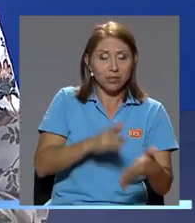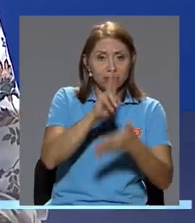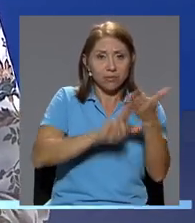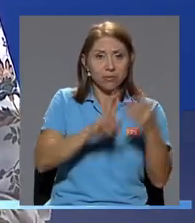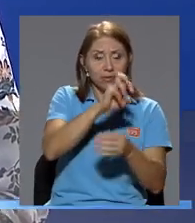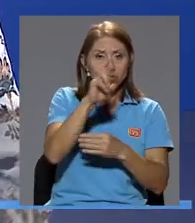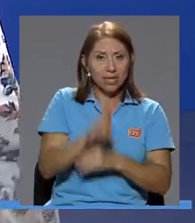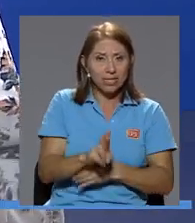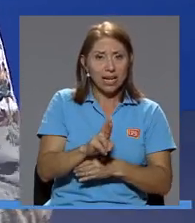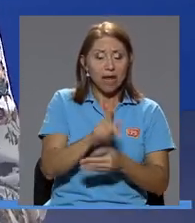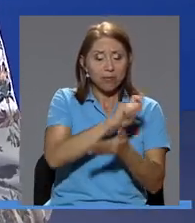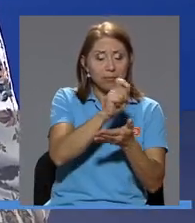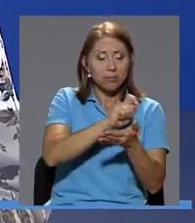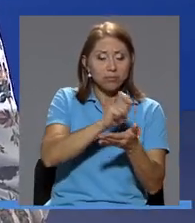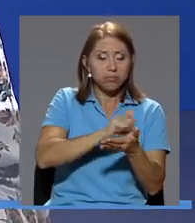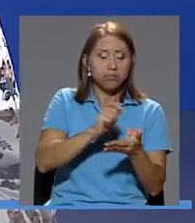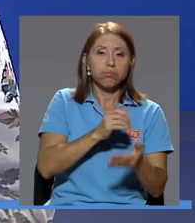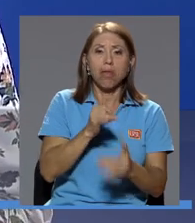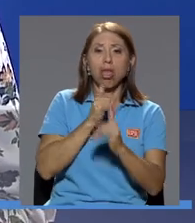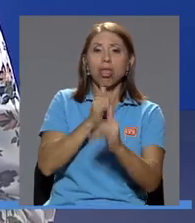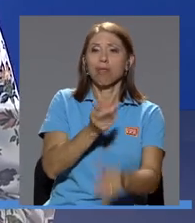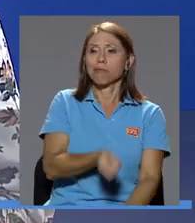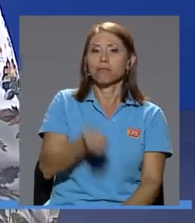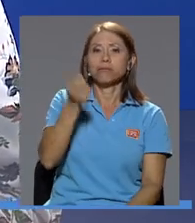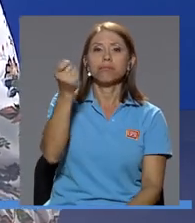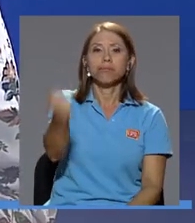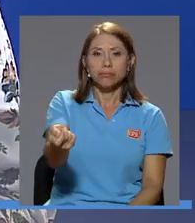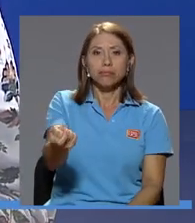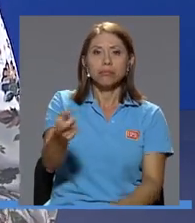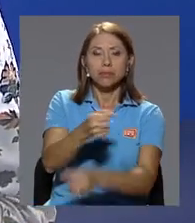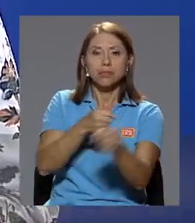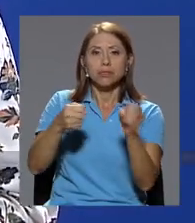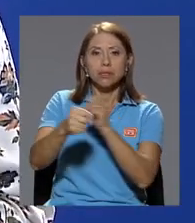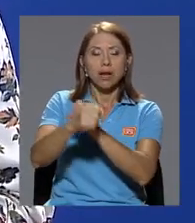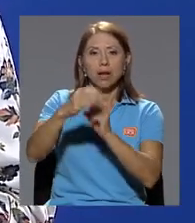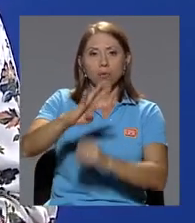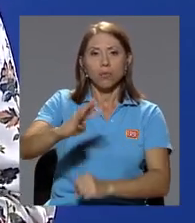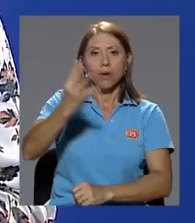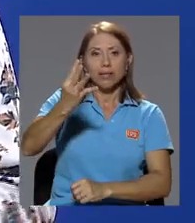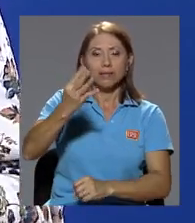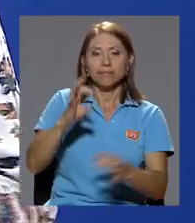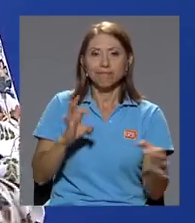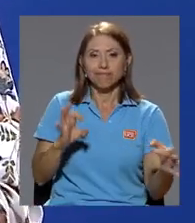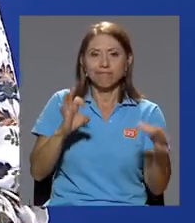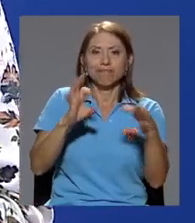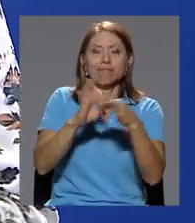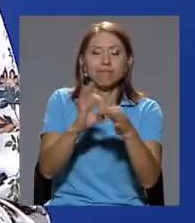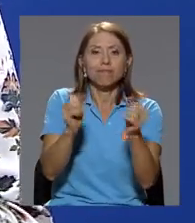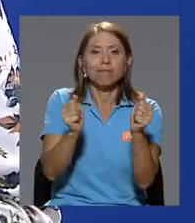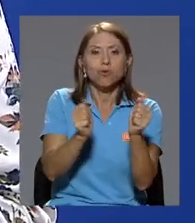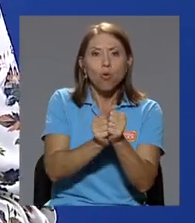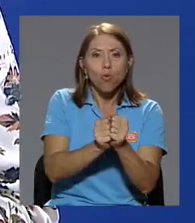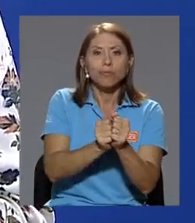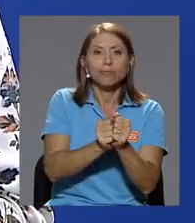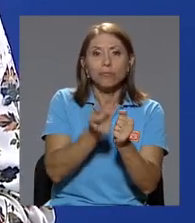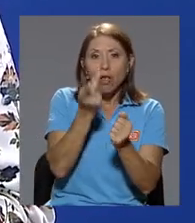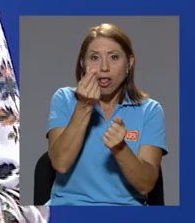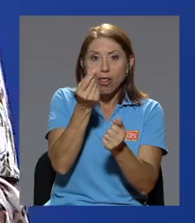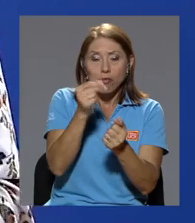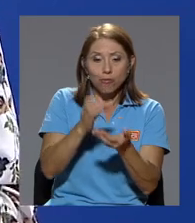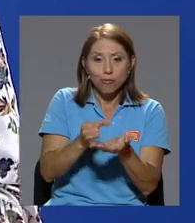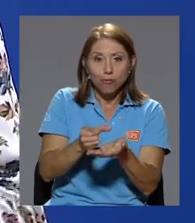la universidad de costa rica de un recurso de amparo ante la sala cuarta en relación precisamente con ese recorte del